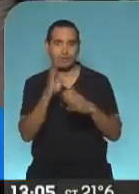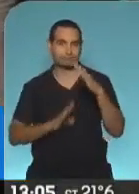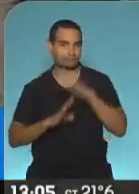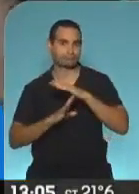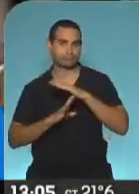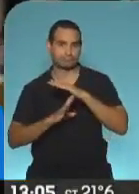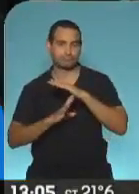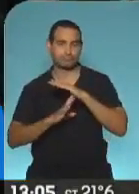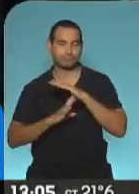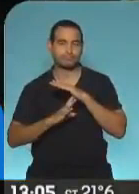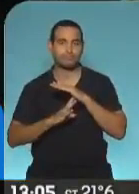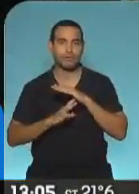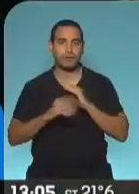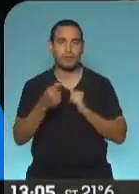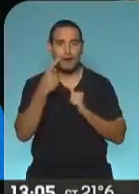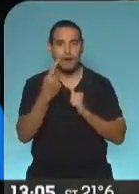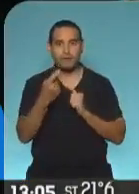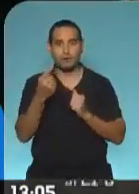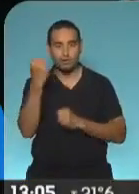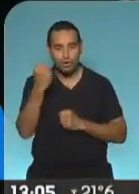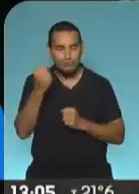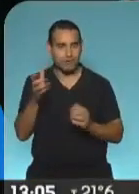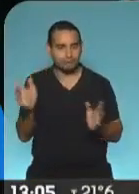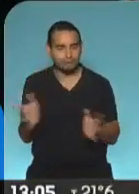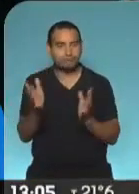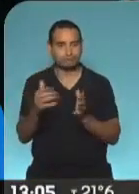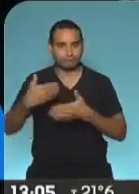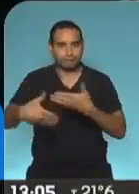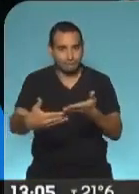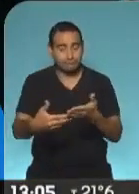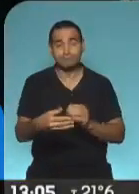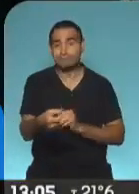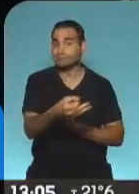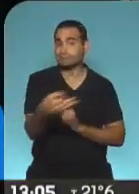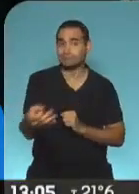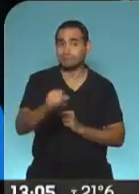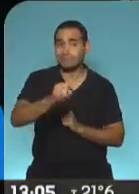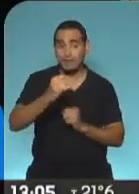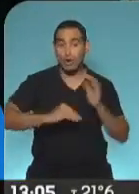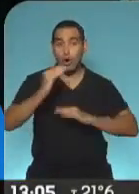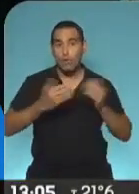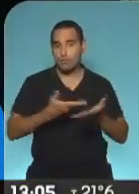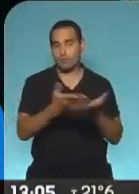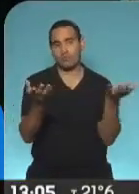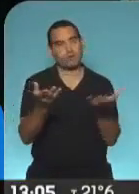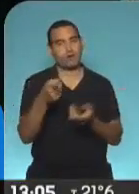para relanzar la economía de la República Argentina. Sí, claramente. La obra pública es una de las palancas con la